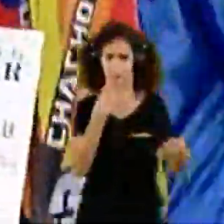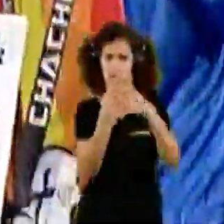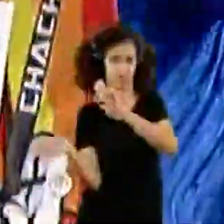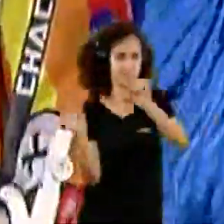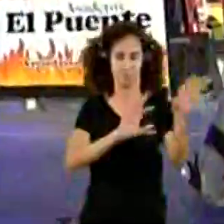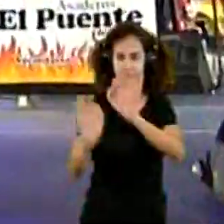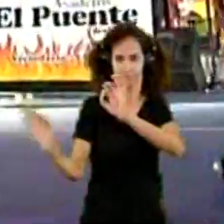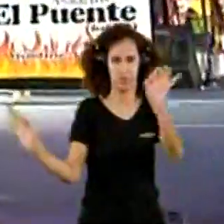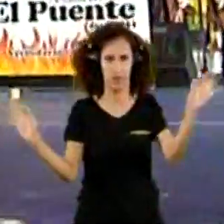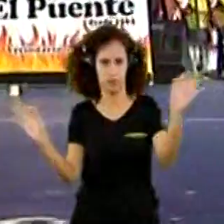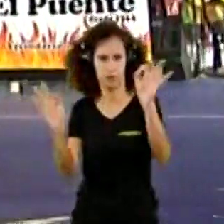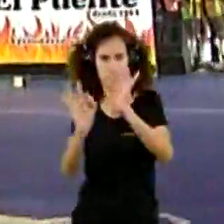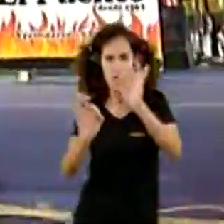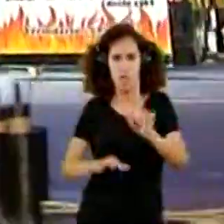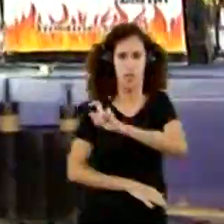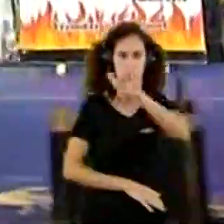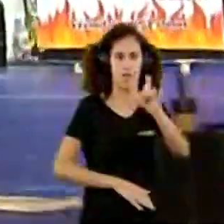Aficionado también lo defiende.